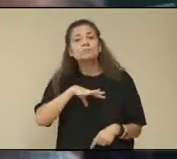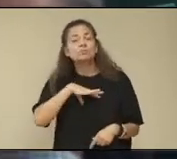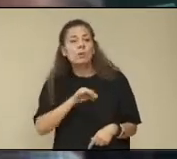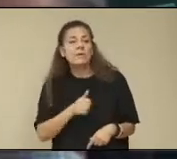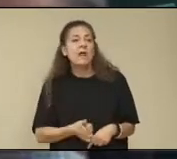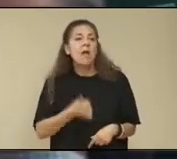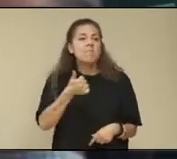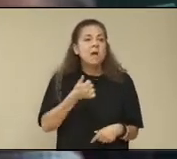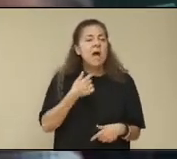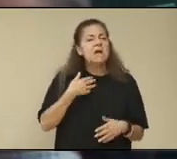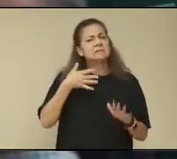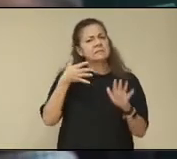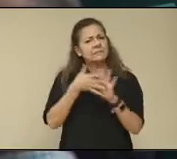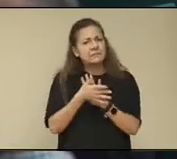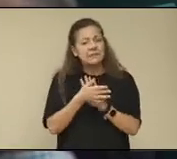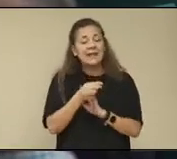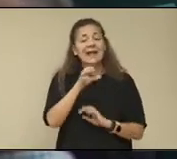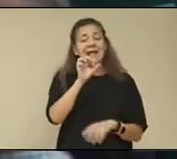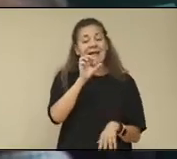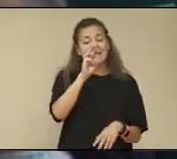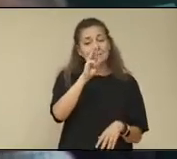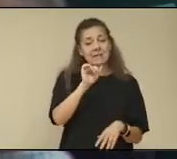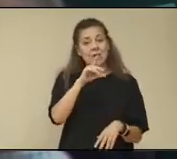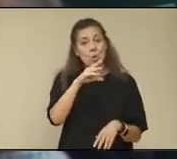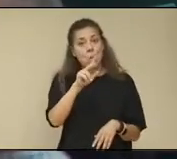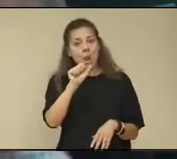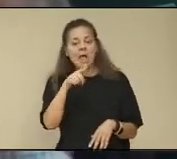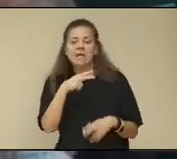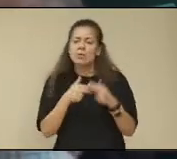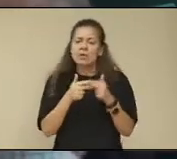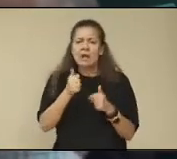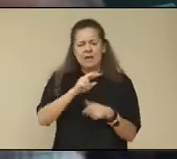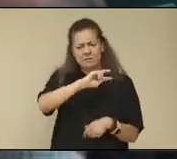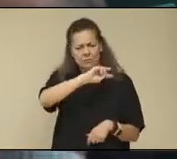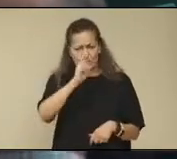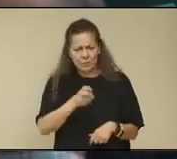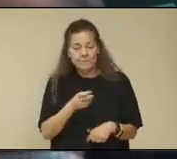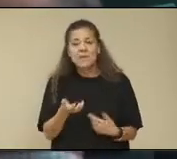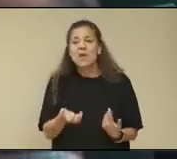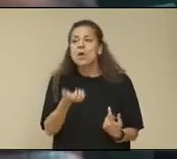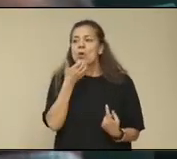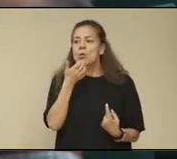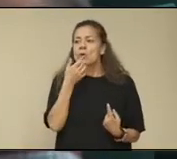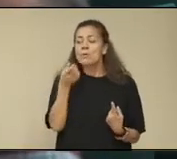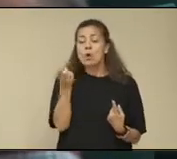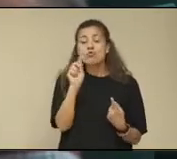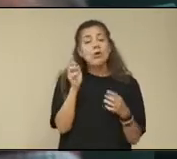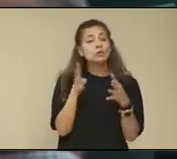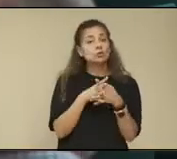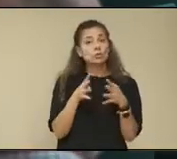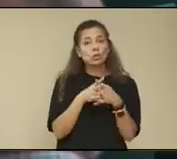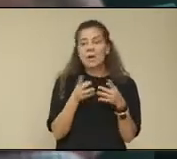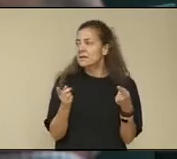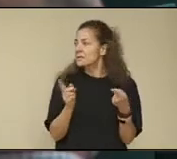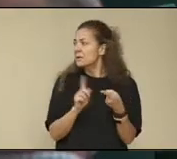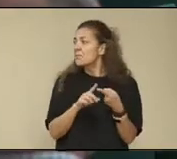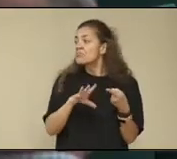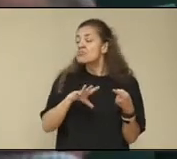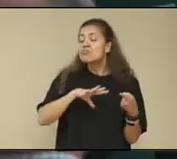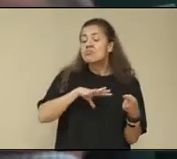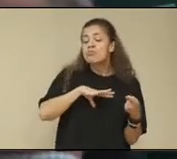más conservación que la de la espícula, que es la proteína más variable. Por ejemplo, las no estructurales, pues